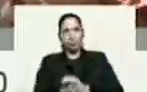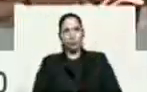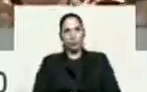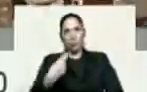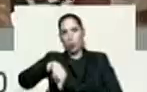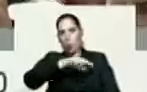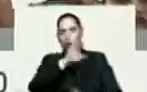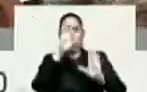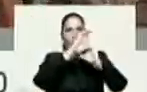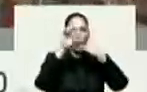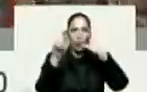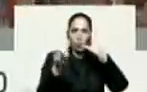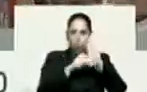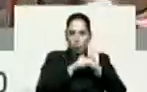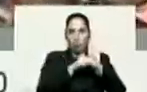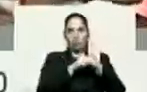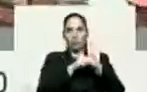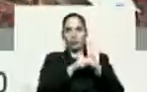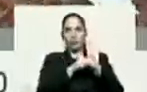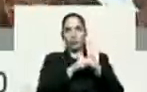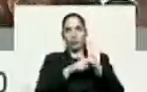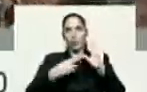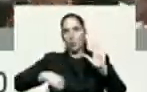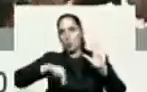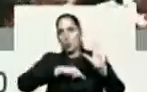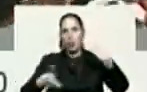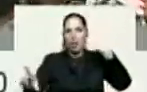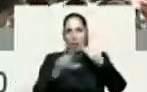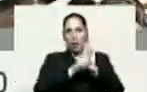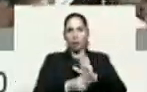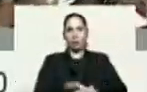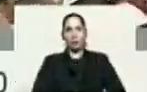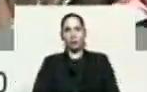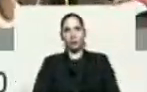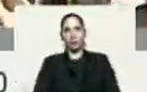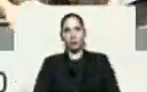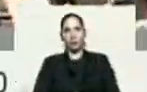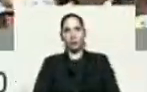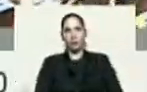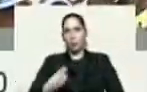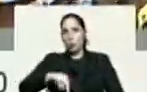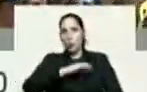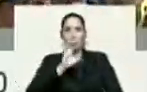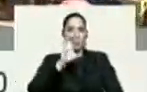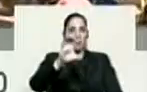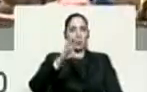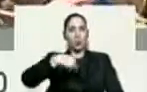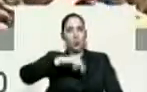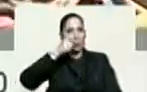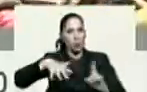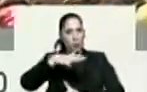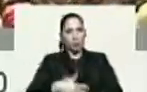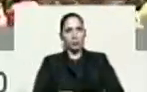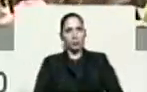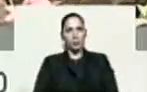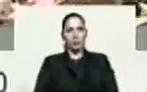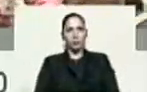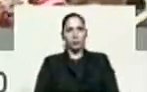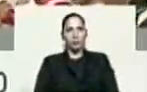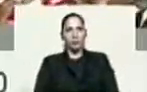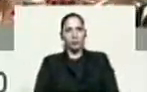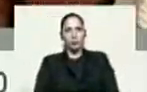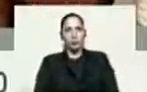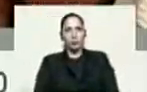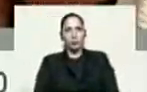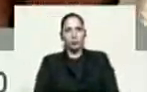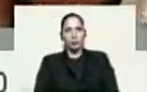nuestra constitución, a nuestras leyes, a nuestra patria, a nuestro pueblo. Y